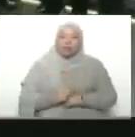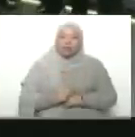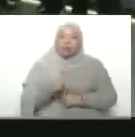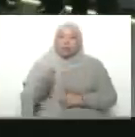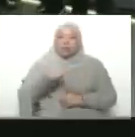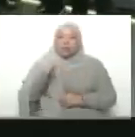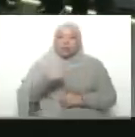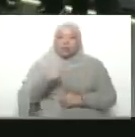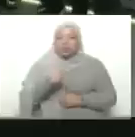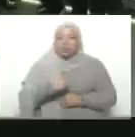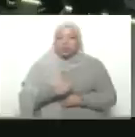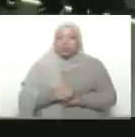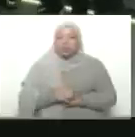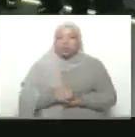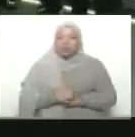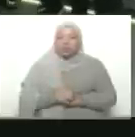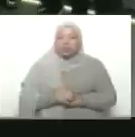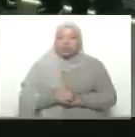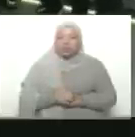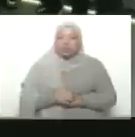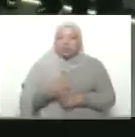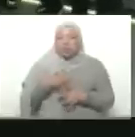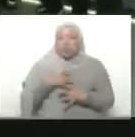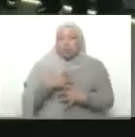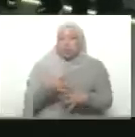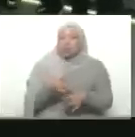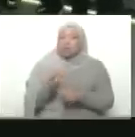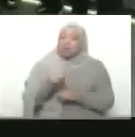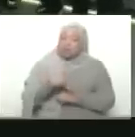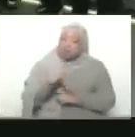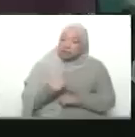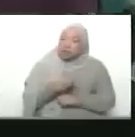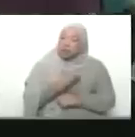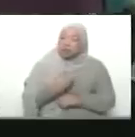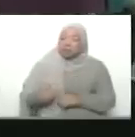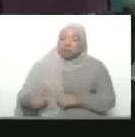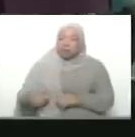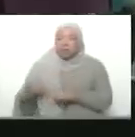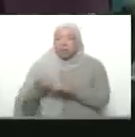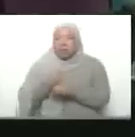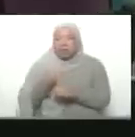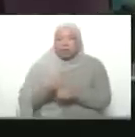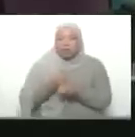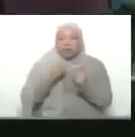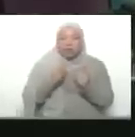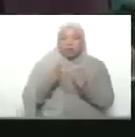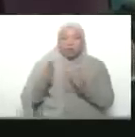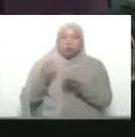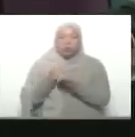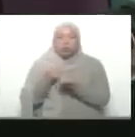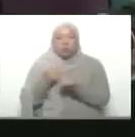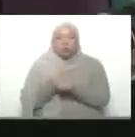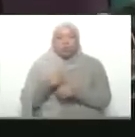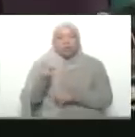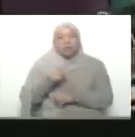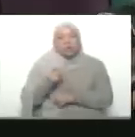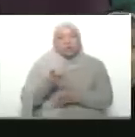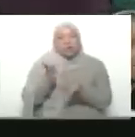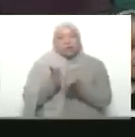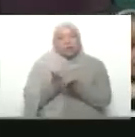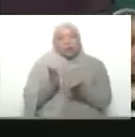ministra bueno presidente muy interesante de verdad que estamos trabajando la organización escolar porque la escuela es el